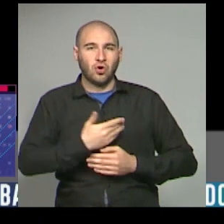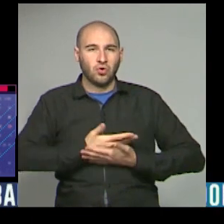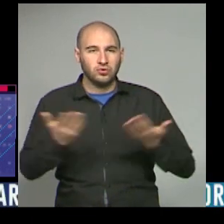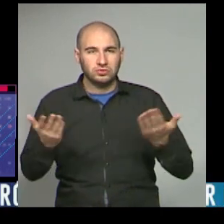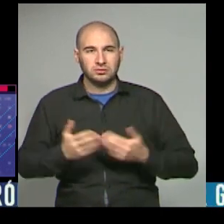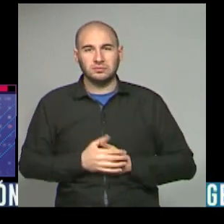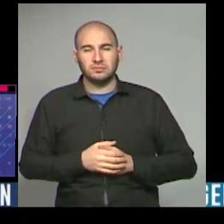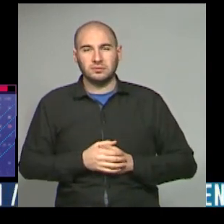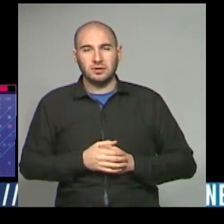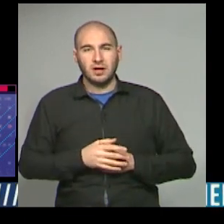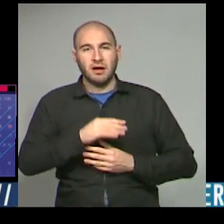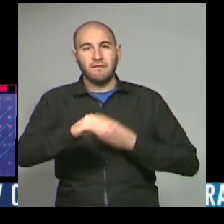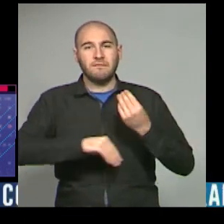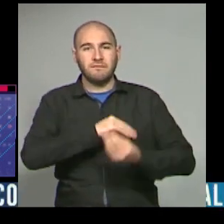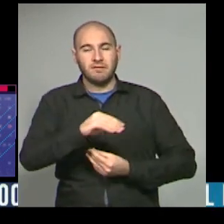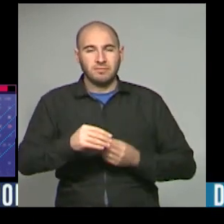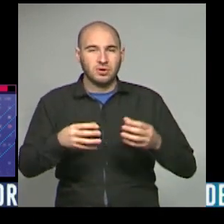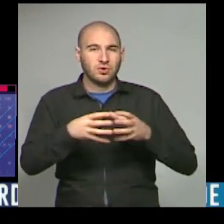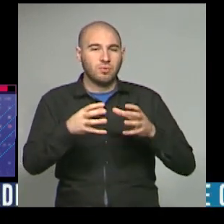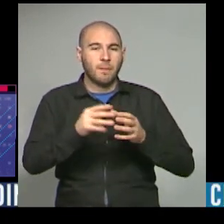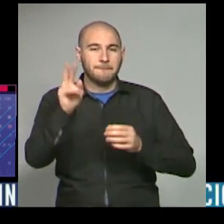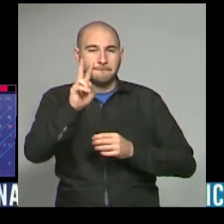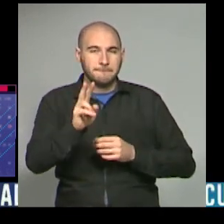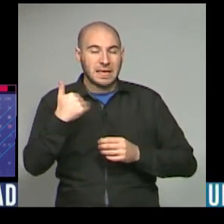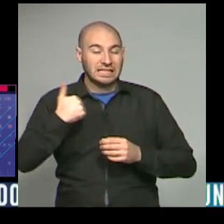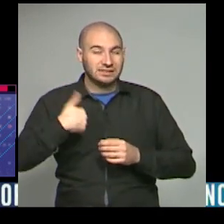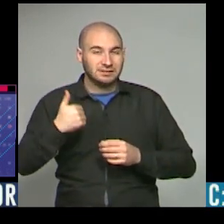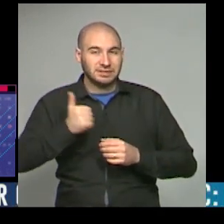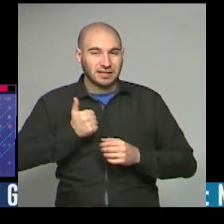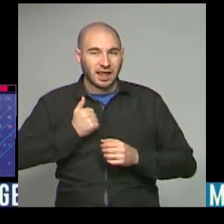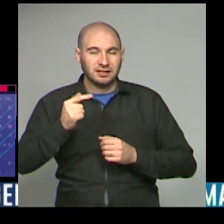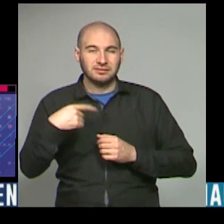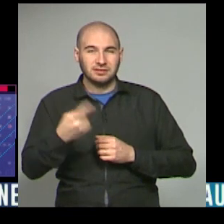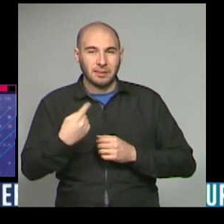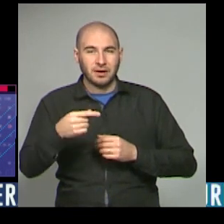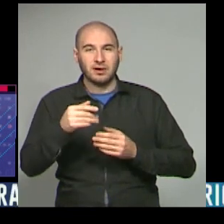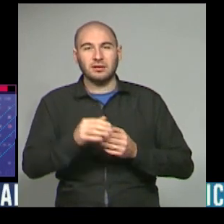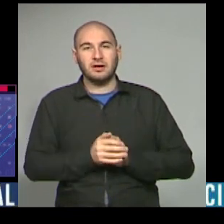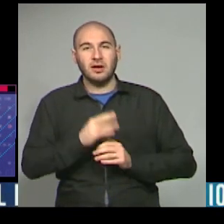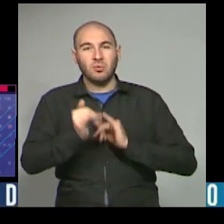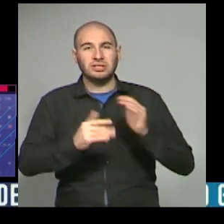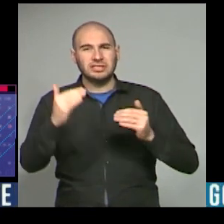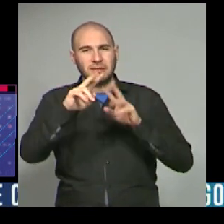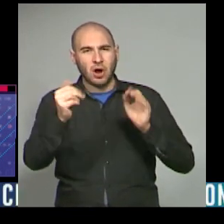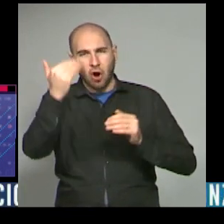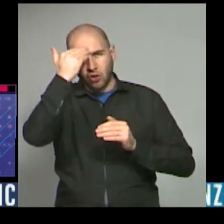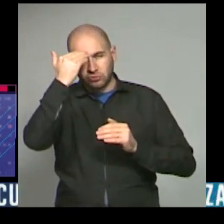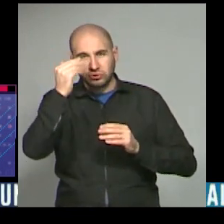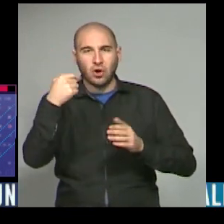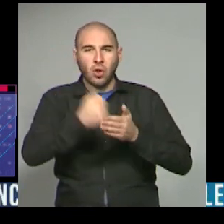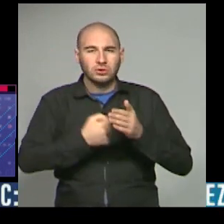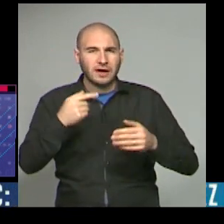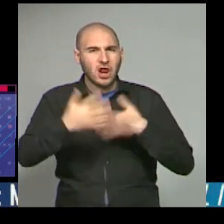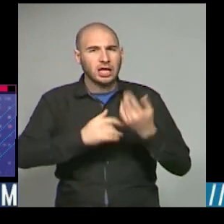todas, la familia militar, a acompañarnos en esta gesta, como siempre hemos hecho, en el marco de la Constitución, en el marco de la lucha